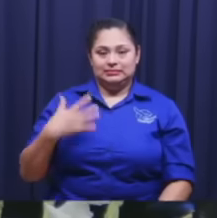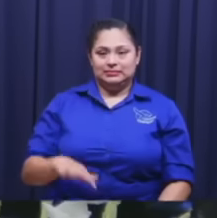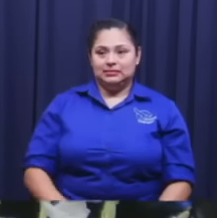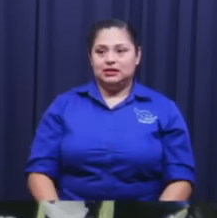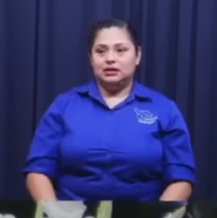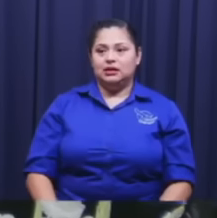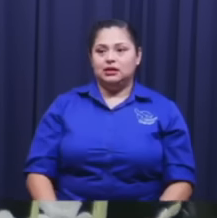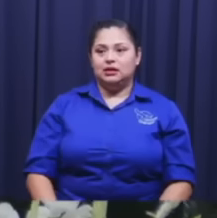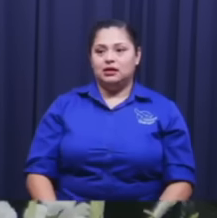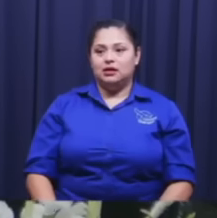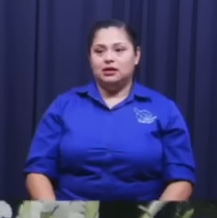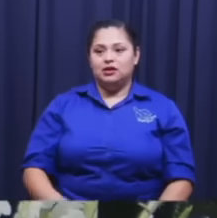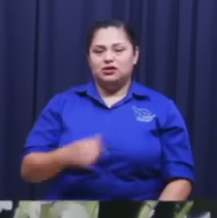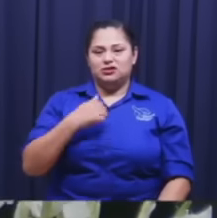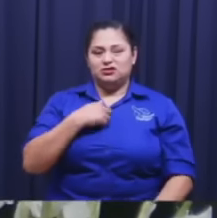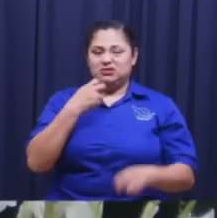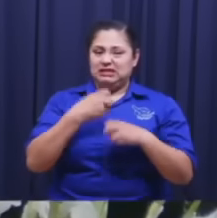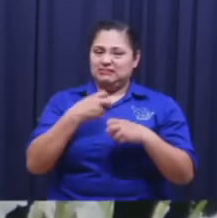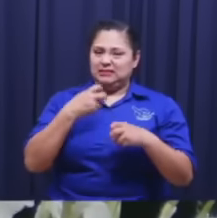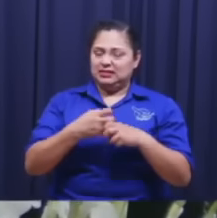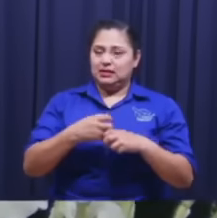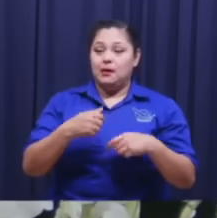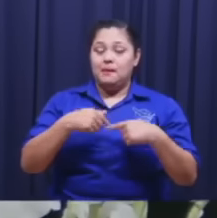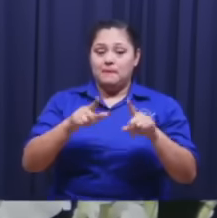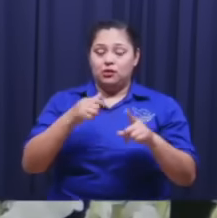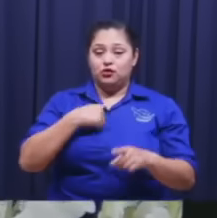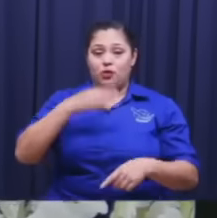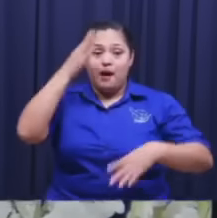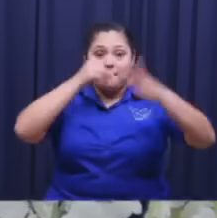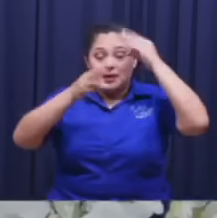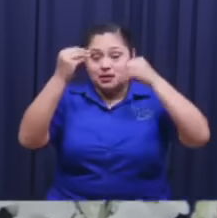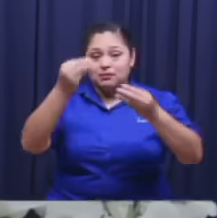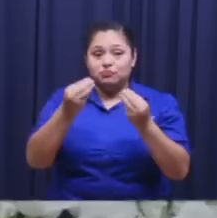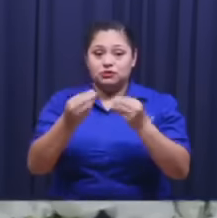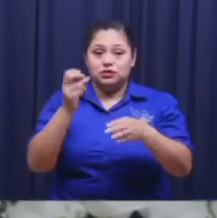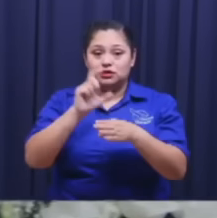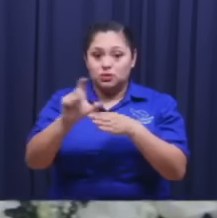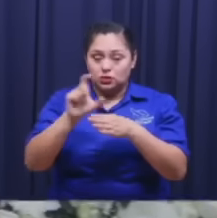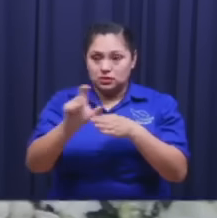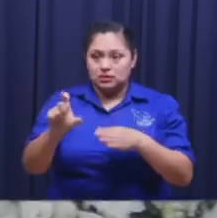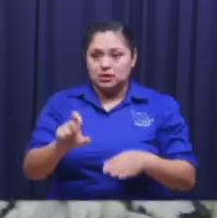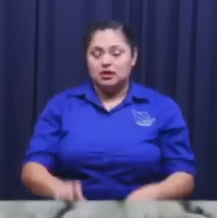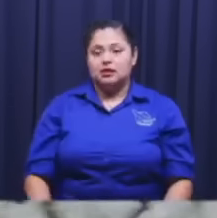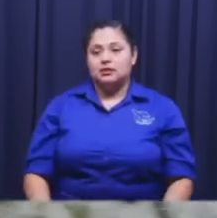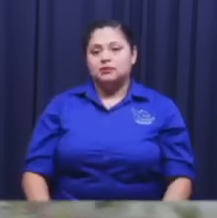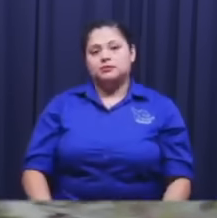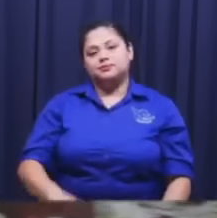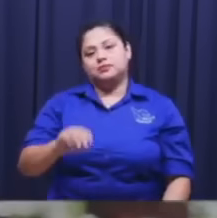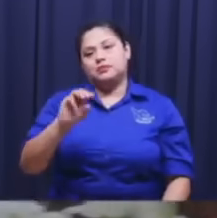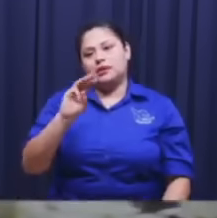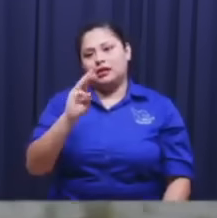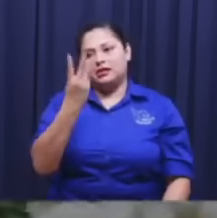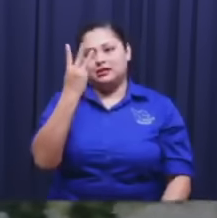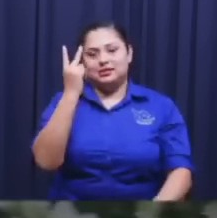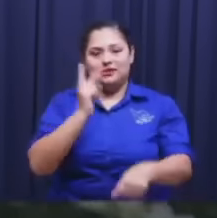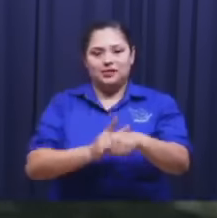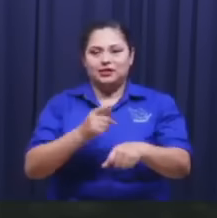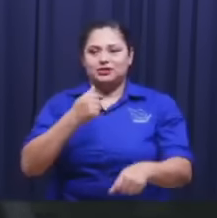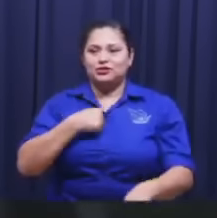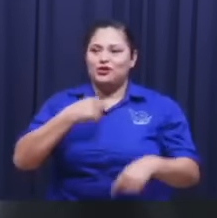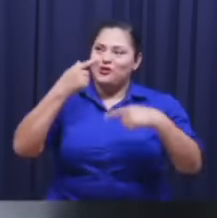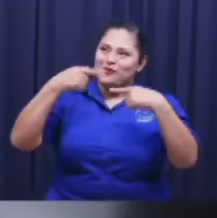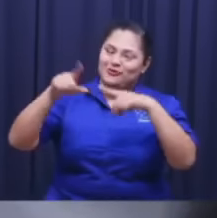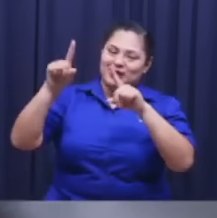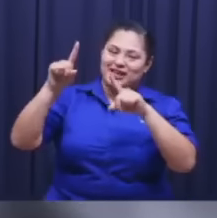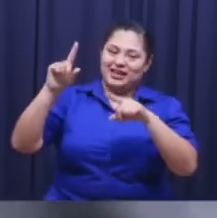Me llevó el río, pero aprendí muchas cosas. Y una de las cosas que aprendí, bueno, la tercera vez me fui, ya no regresé, porque me fui